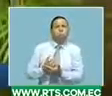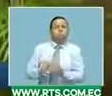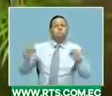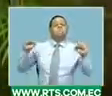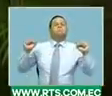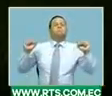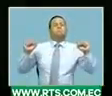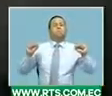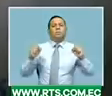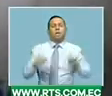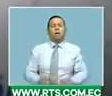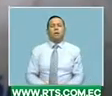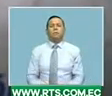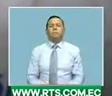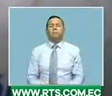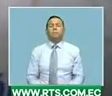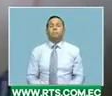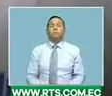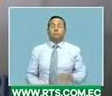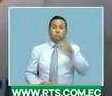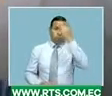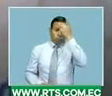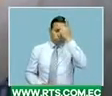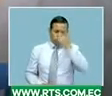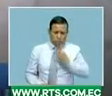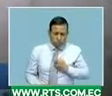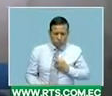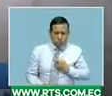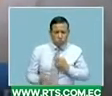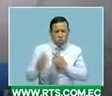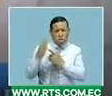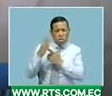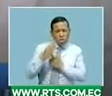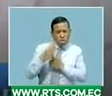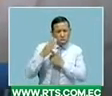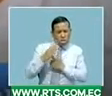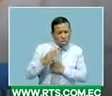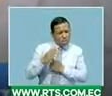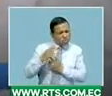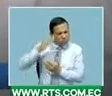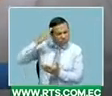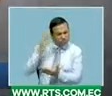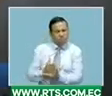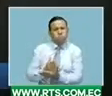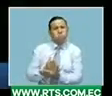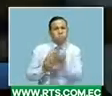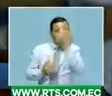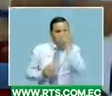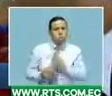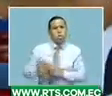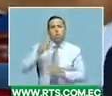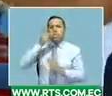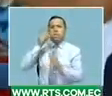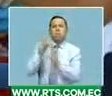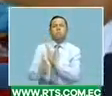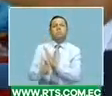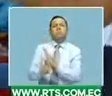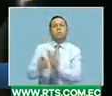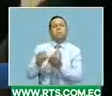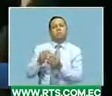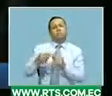aquí. Hasta hoy me ves la cara, hasta hoy decidí denunciarlo. Ahora tienen sus